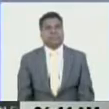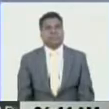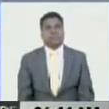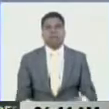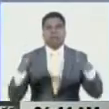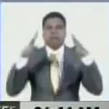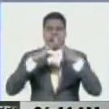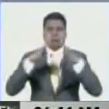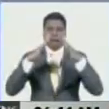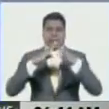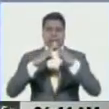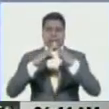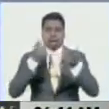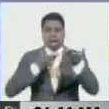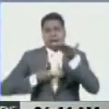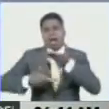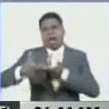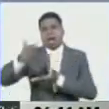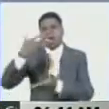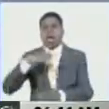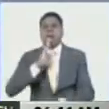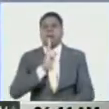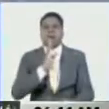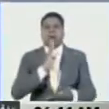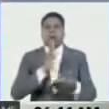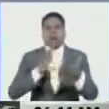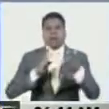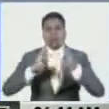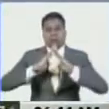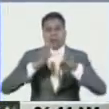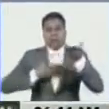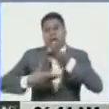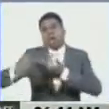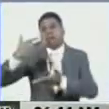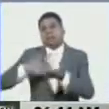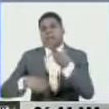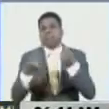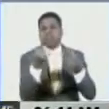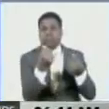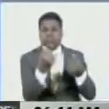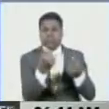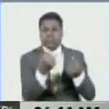cambio en las fronteras para impedir